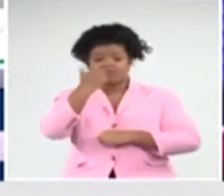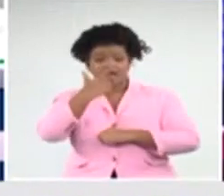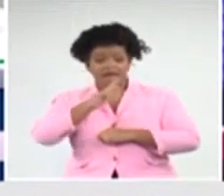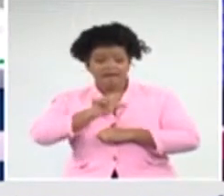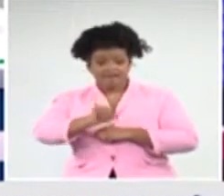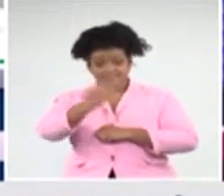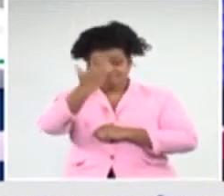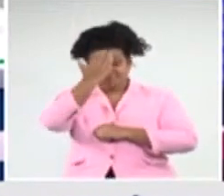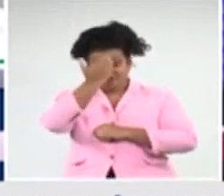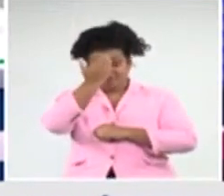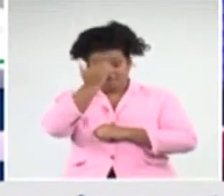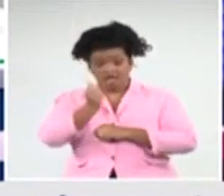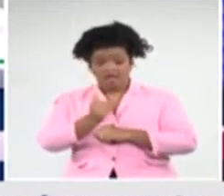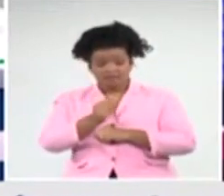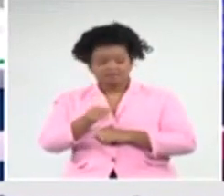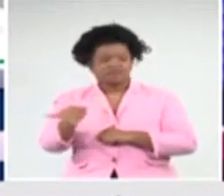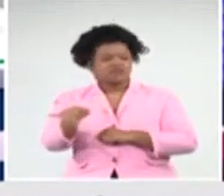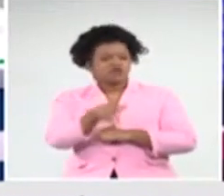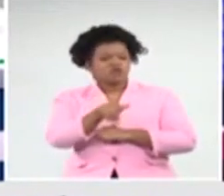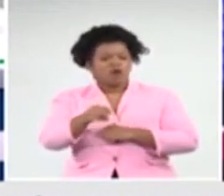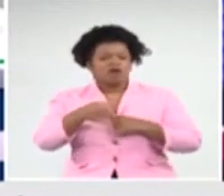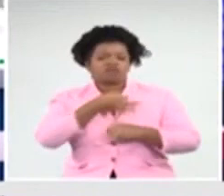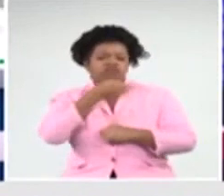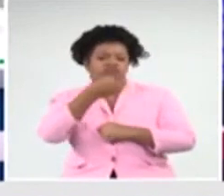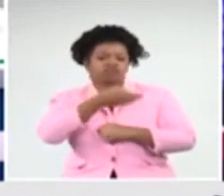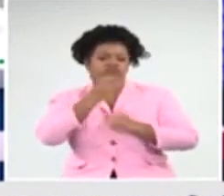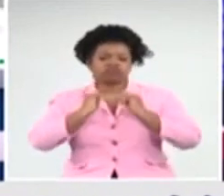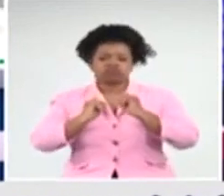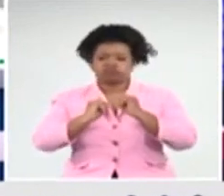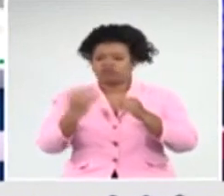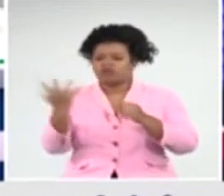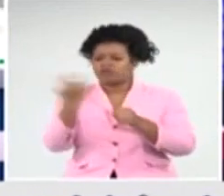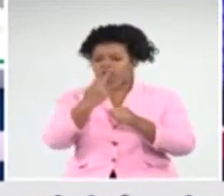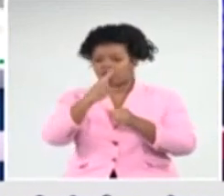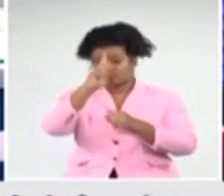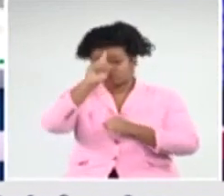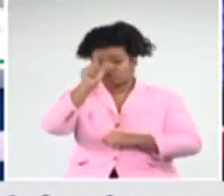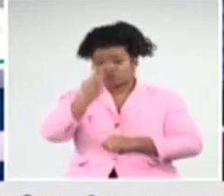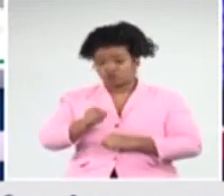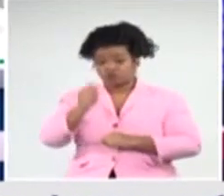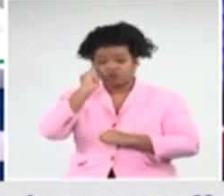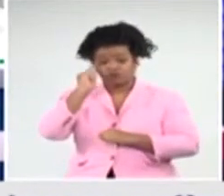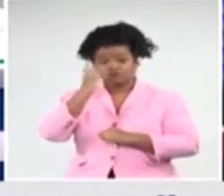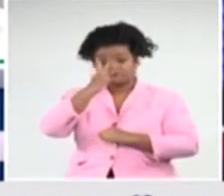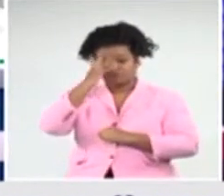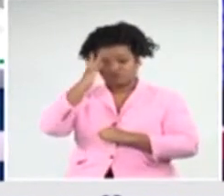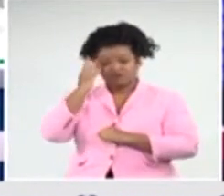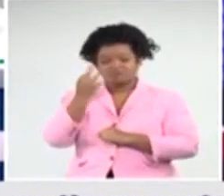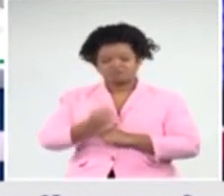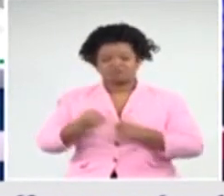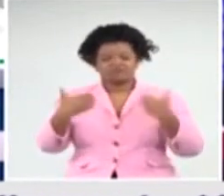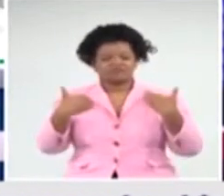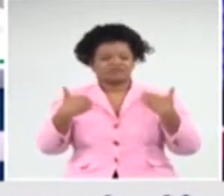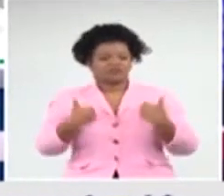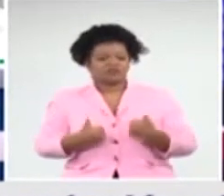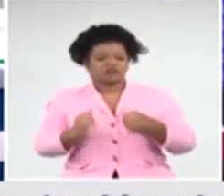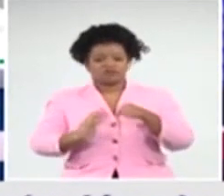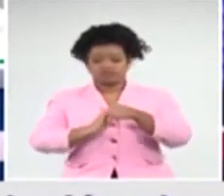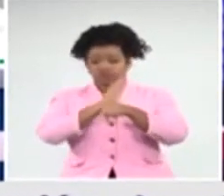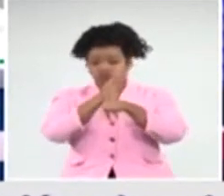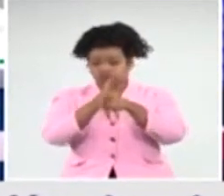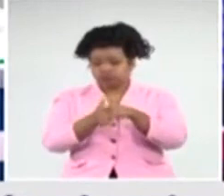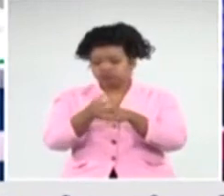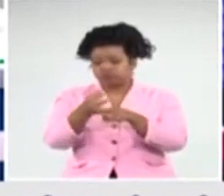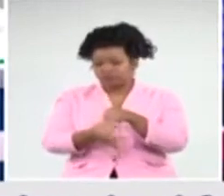habitual también la actualización informativa con el doctor Francisco Durán García, director nacional de epidemiología, quien